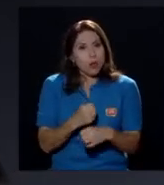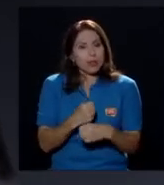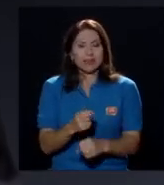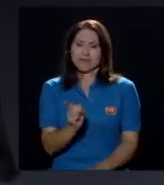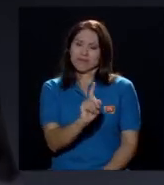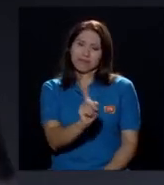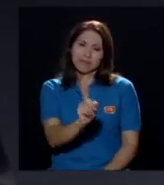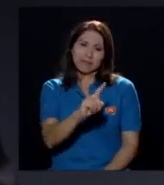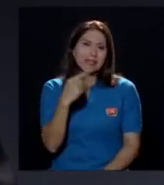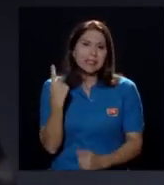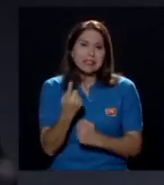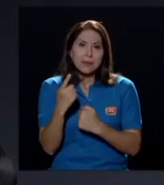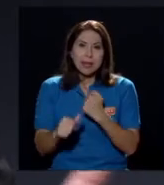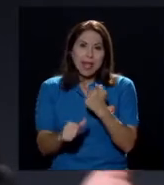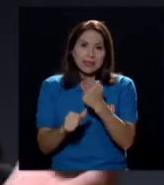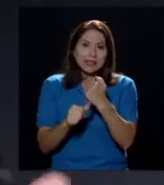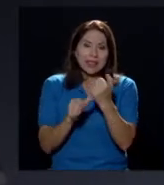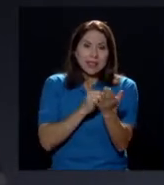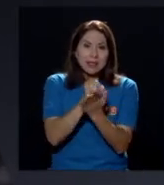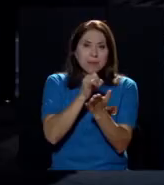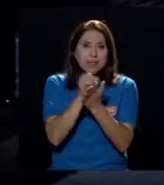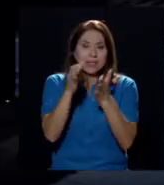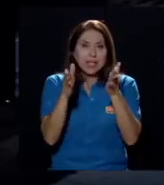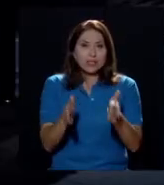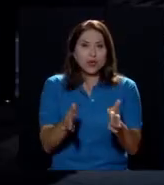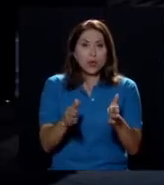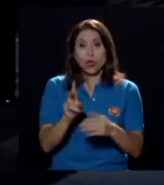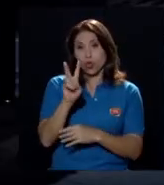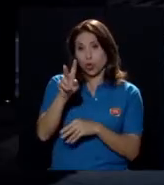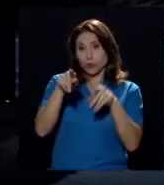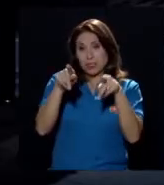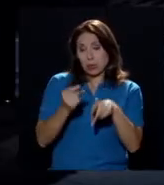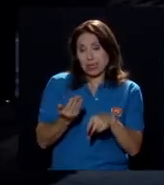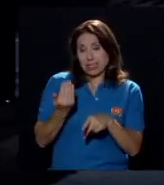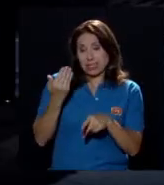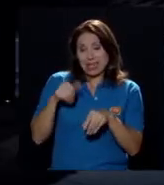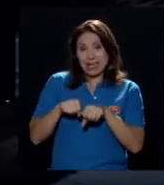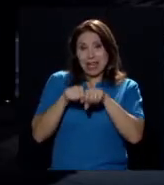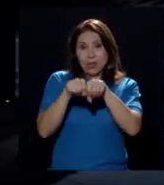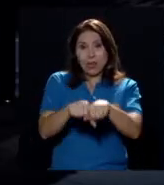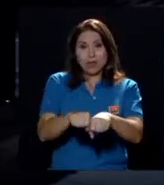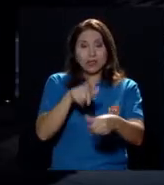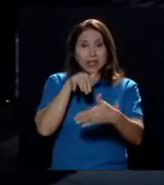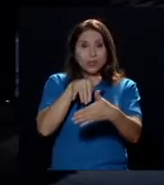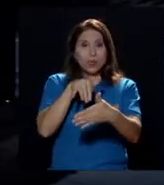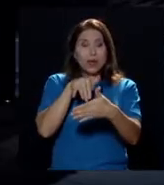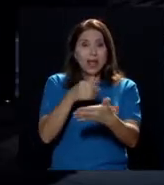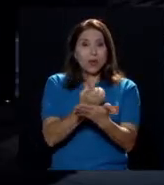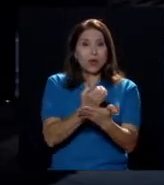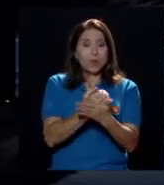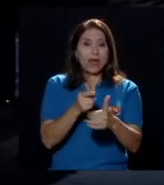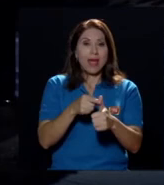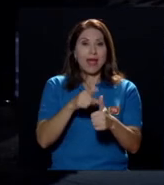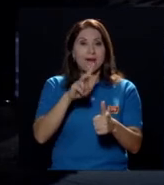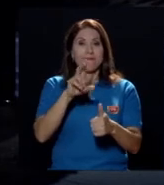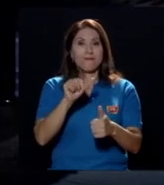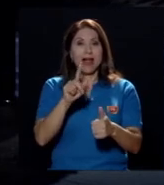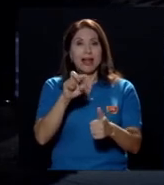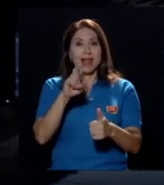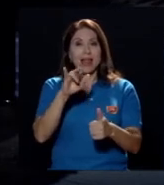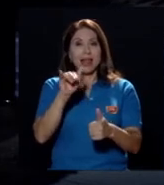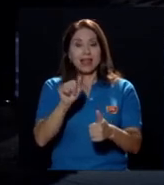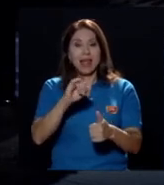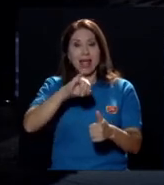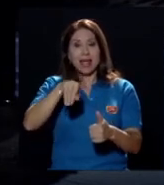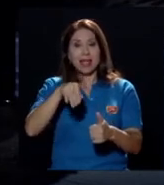investigación, que en este caso fueron dos recién graduadas de la Escuela de Economía, Valeria Jiménez y Carolina Castillo, que me